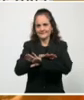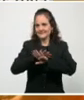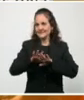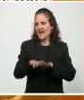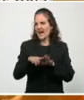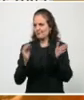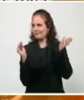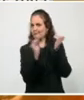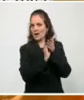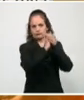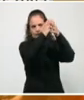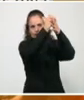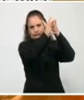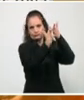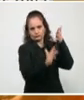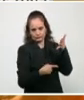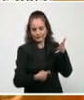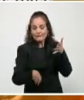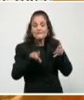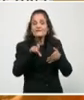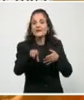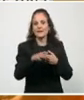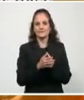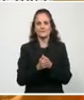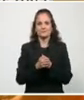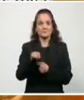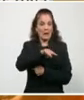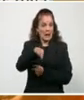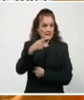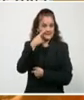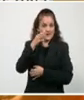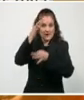a los playoffs. El encuentro marcó el regreso de Raidel